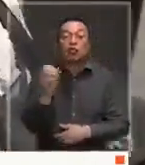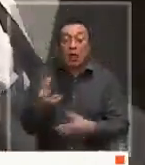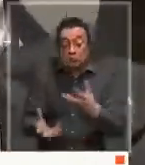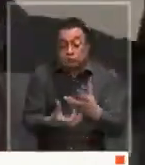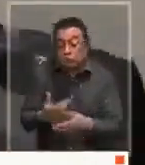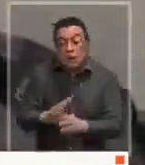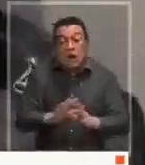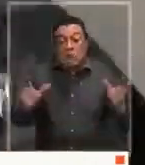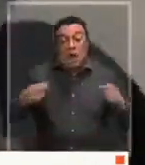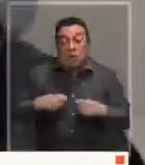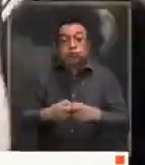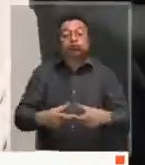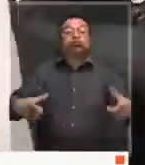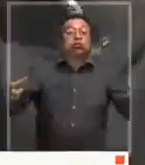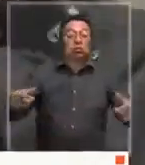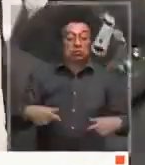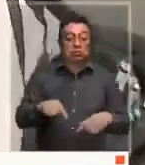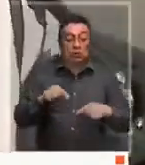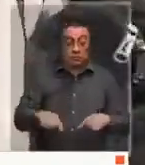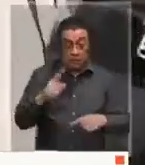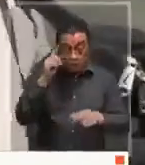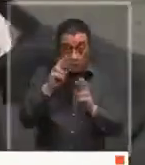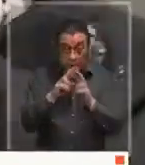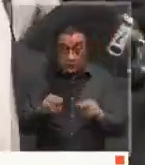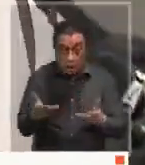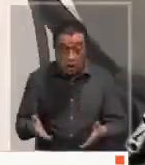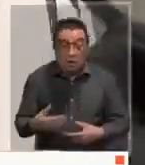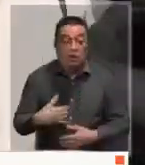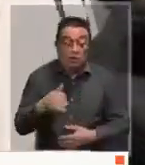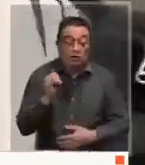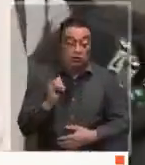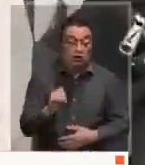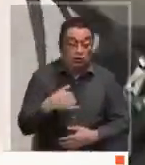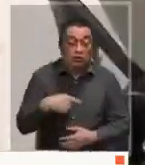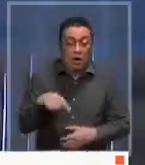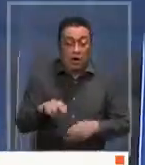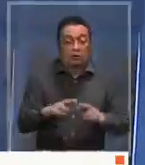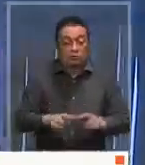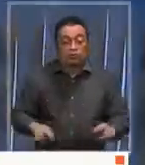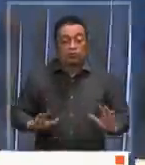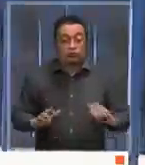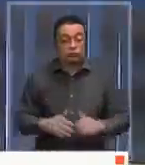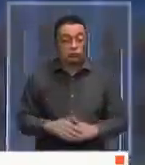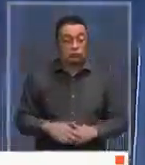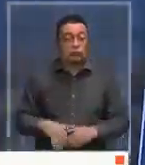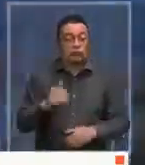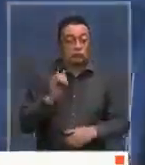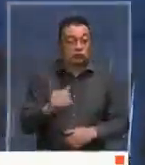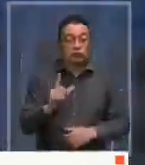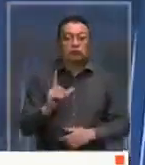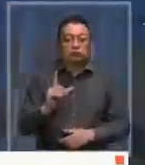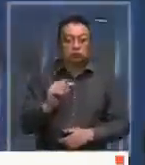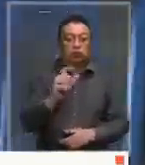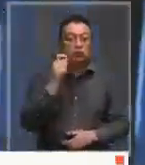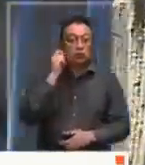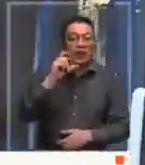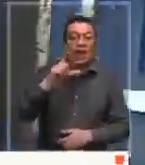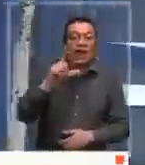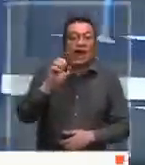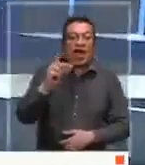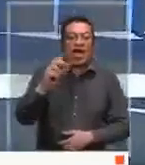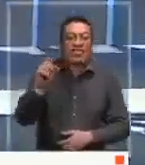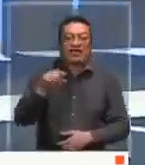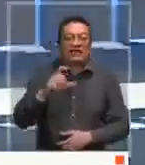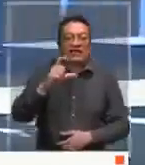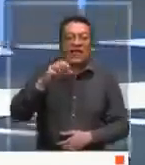verdad. Pero más tranquila, ¿no? Sí, por supuesto, sí, más tranquila. Así salió Gladys Cañupil luego de